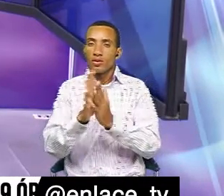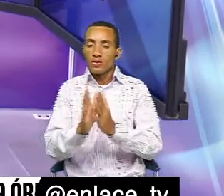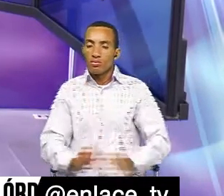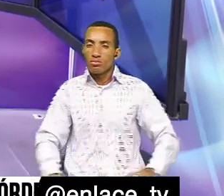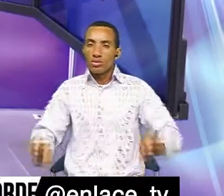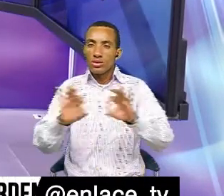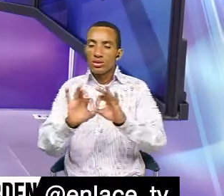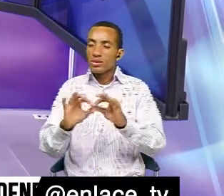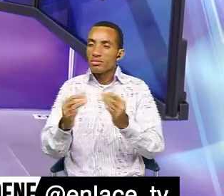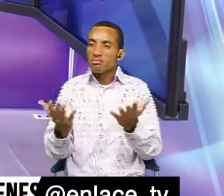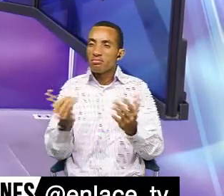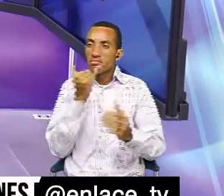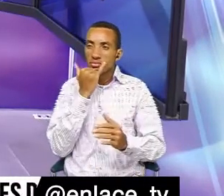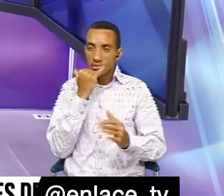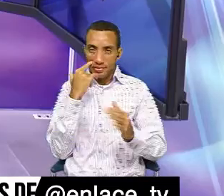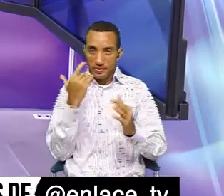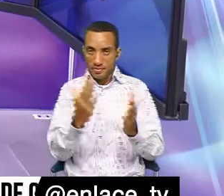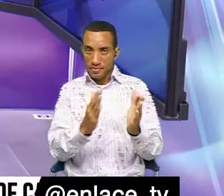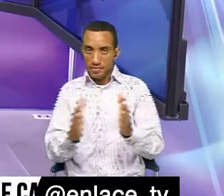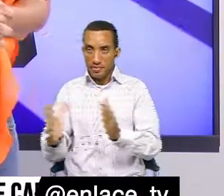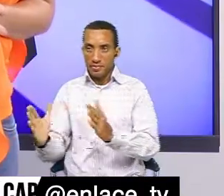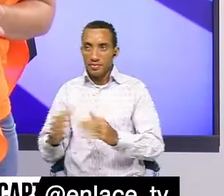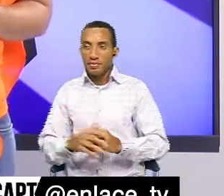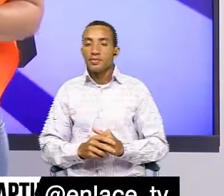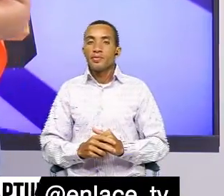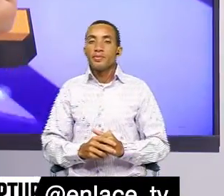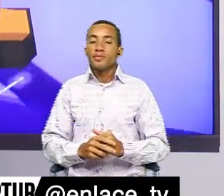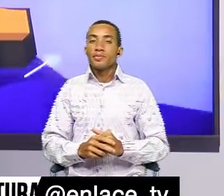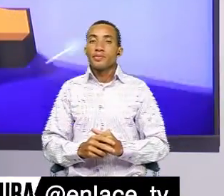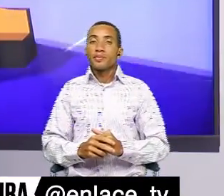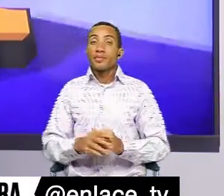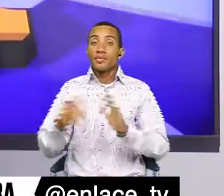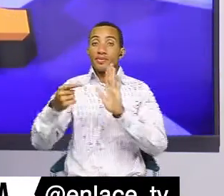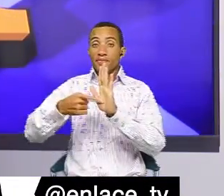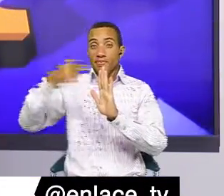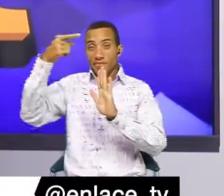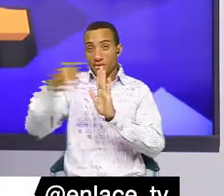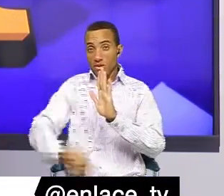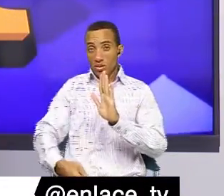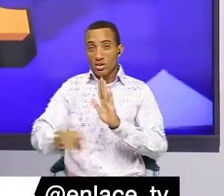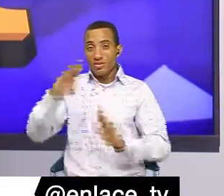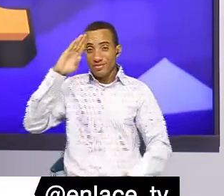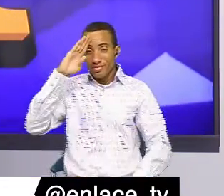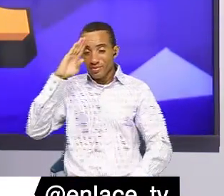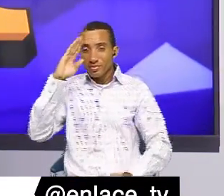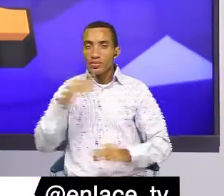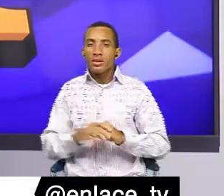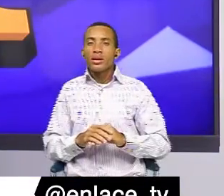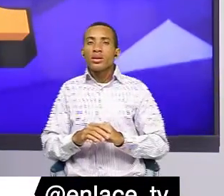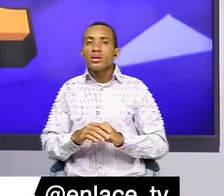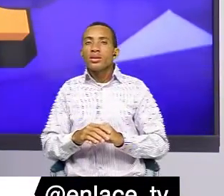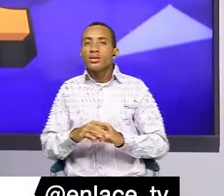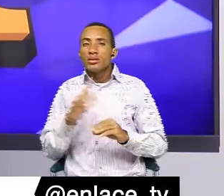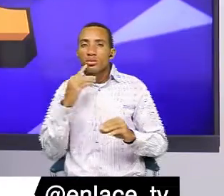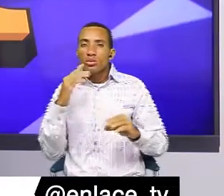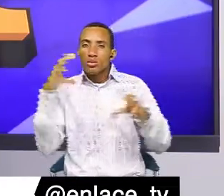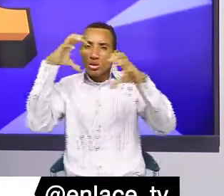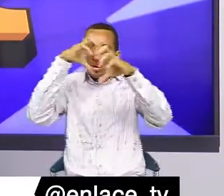últimas horas. Aquí están nuestros titulares. Las autoridades municipales adelantarán durante el fin de semana operativos nocturnos.